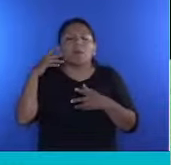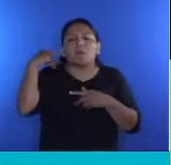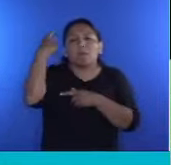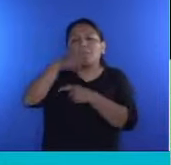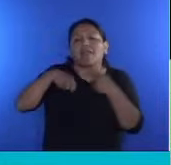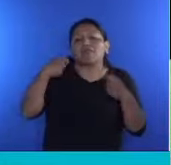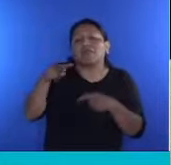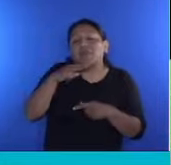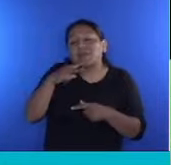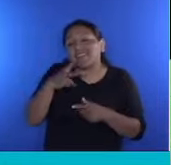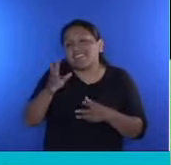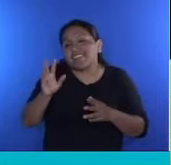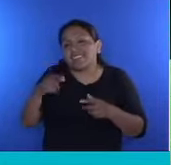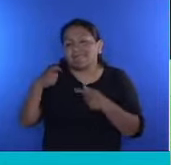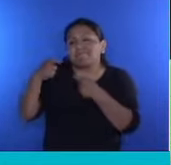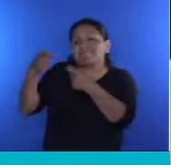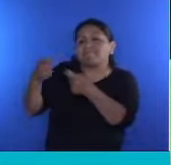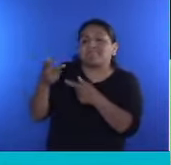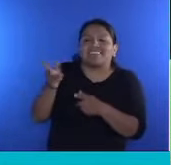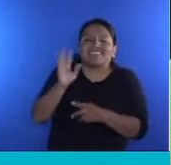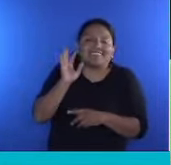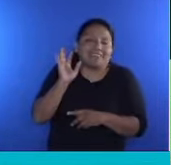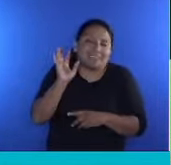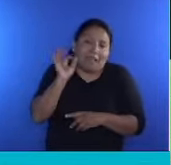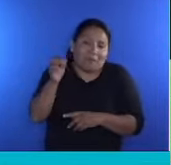sabemos que no era lo que pensaba.